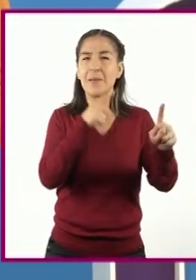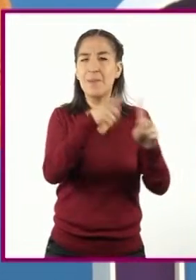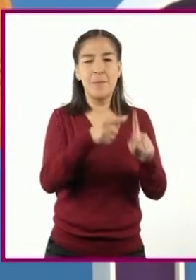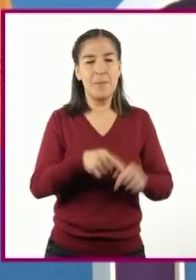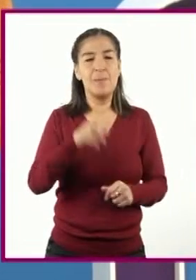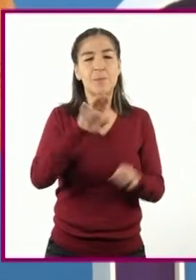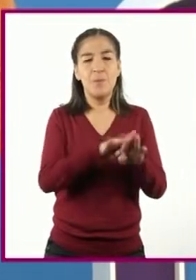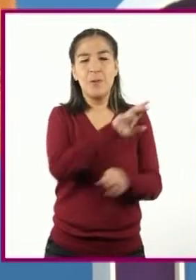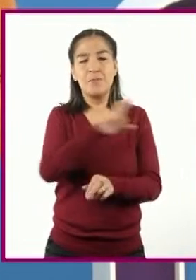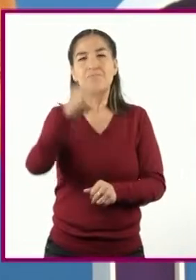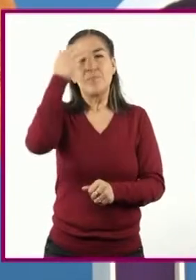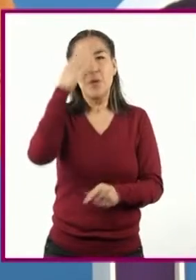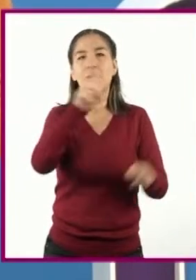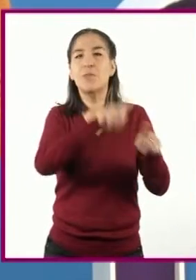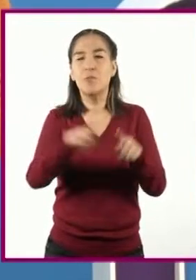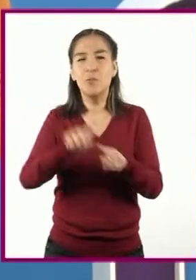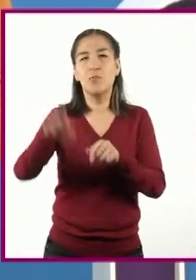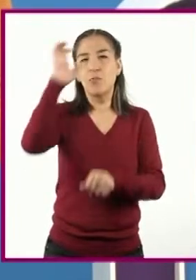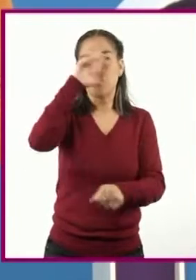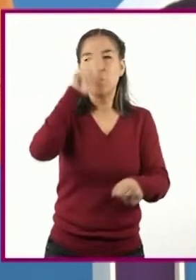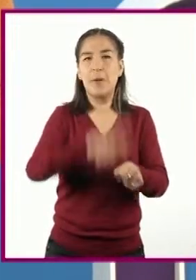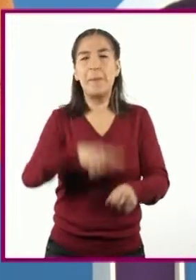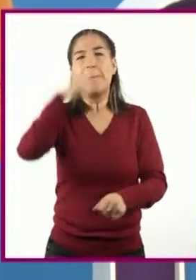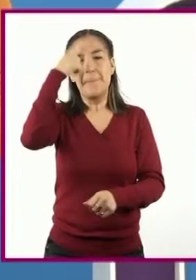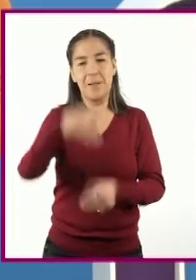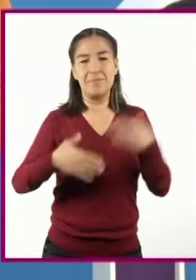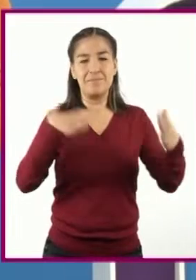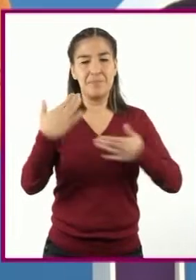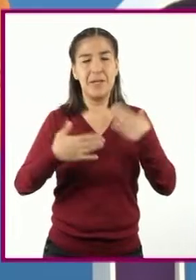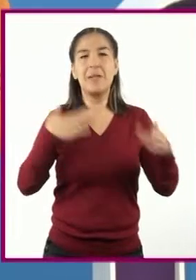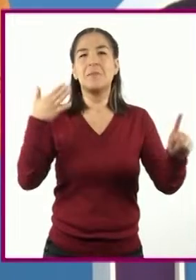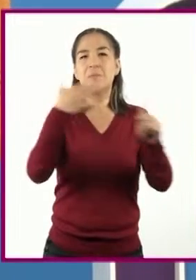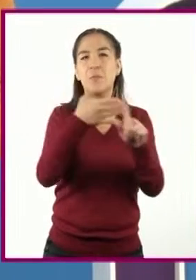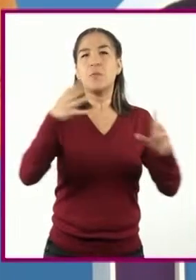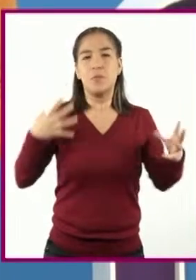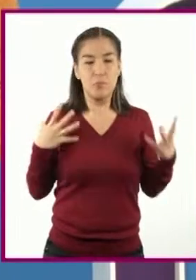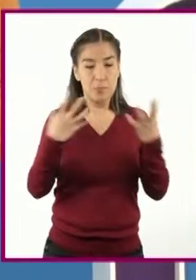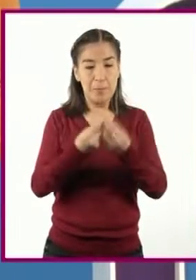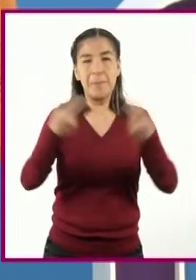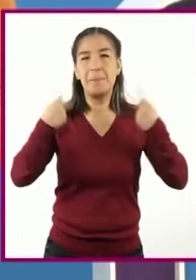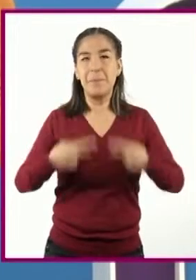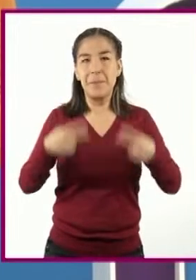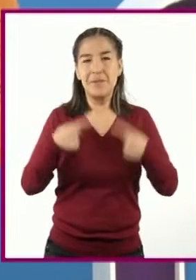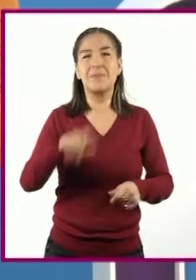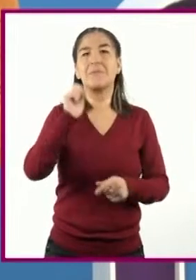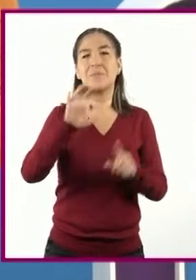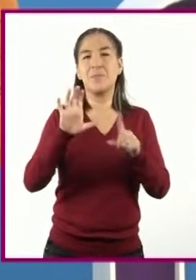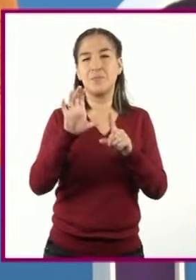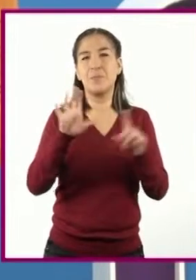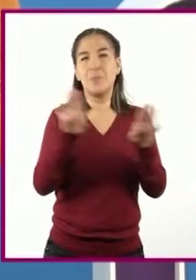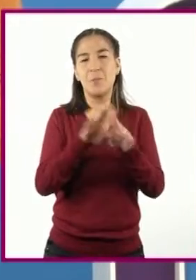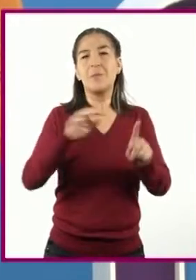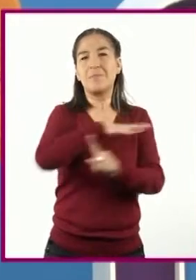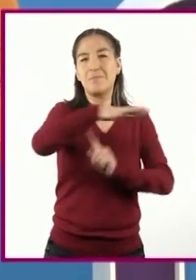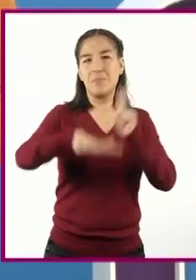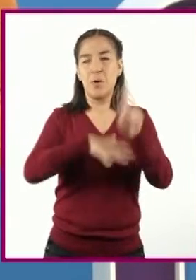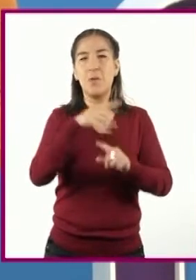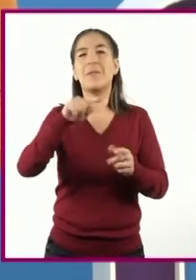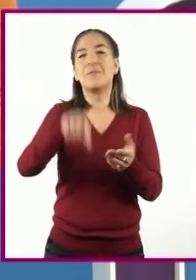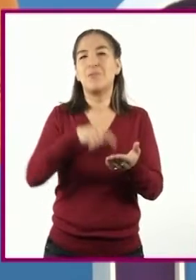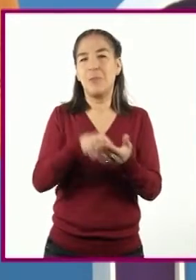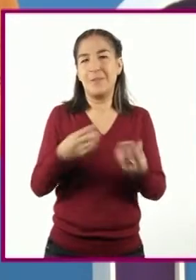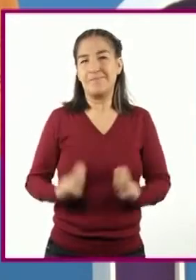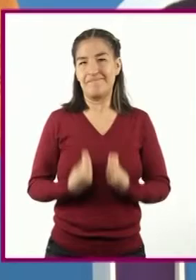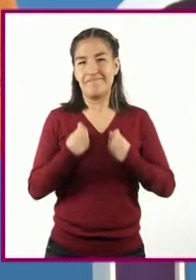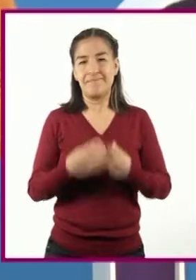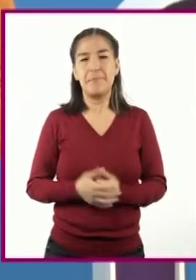la diversidad cultural como base para la convivencia intercultural en los contextos locales. Para